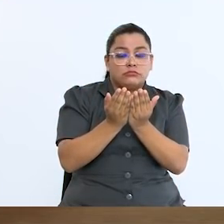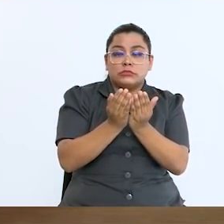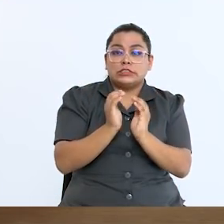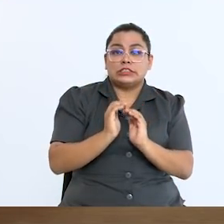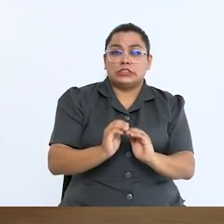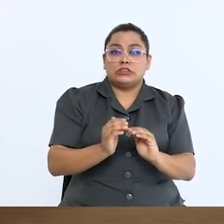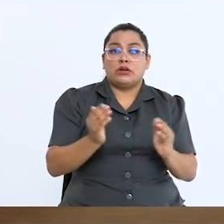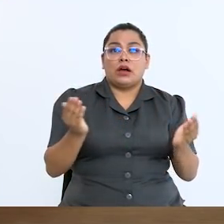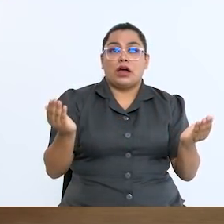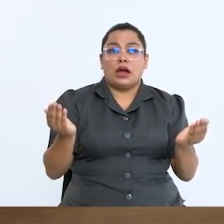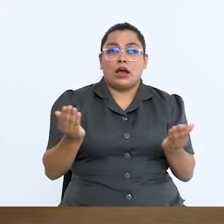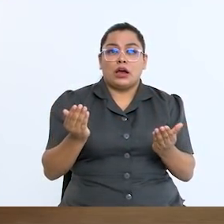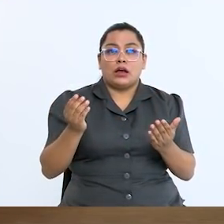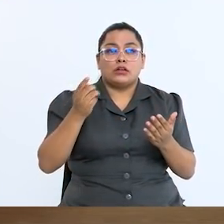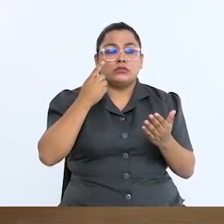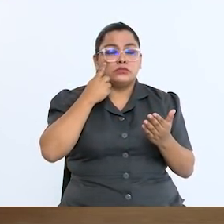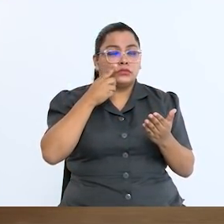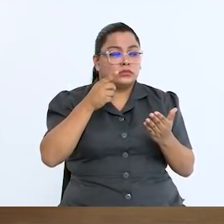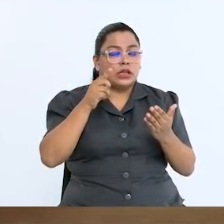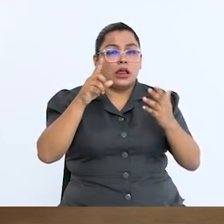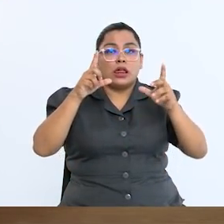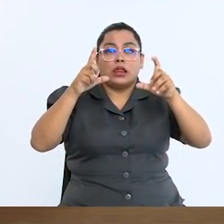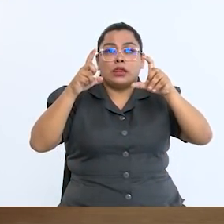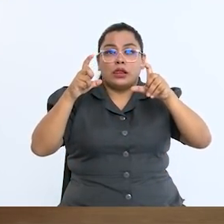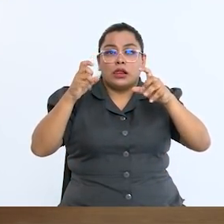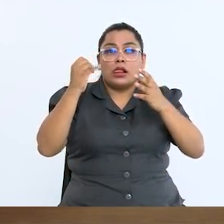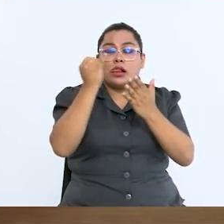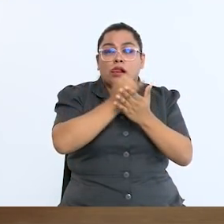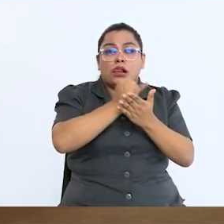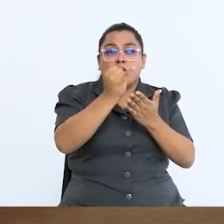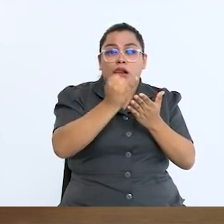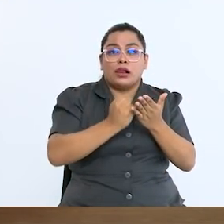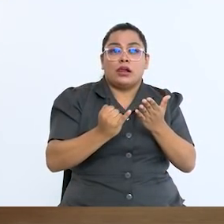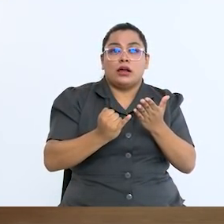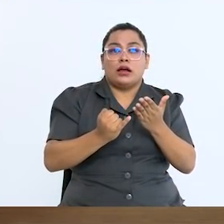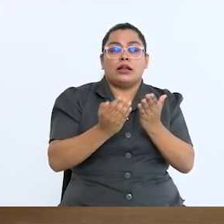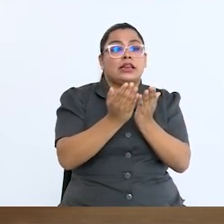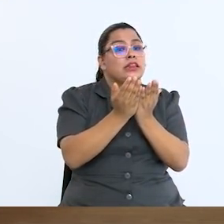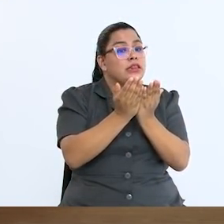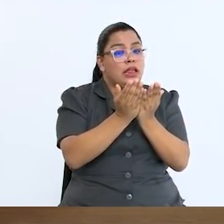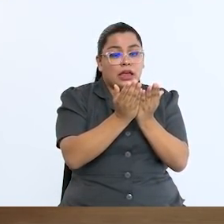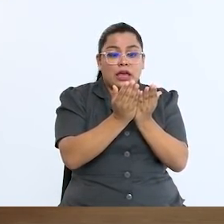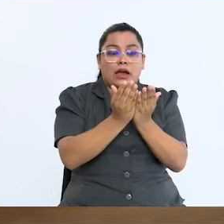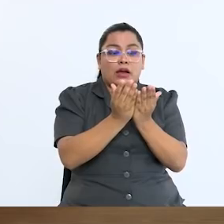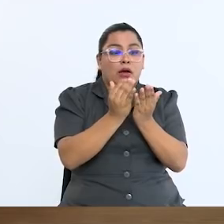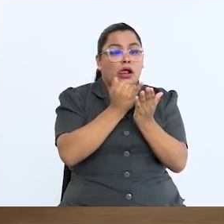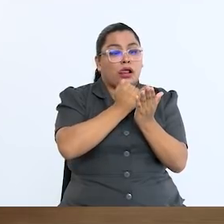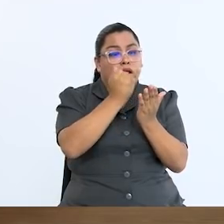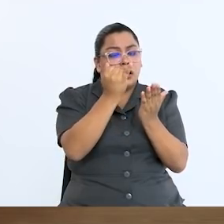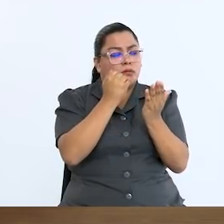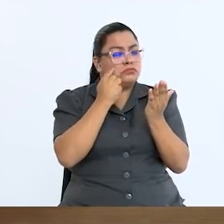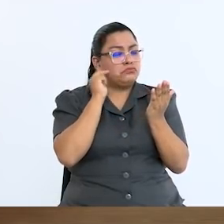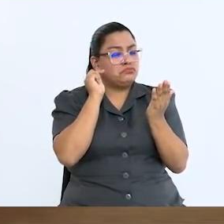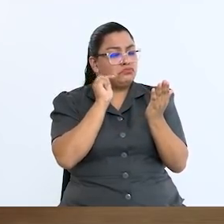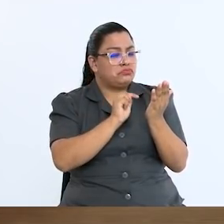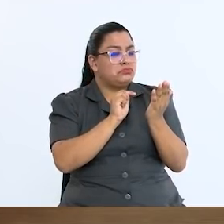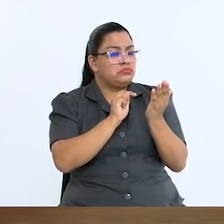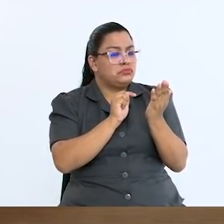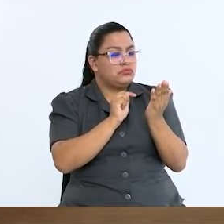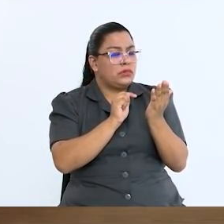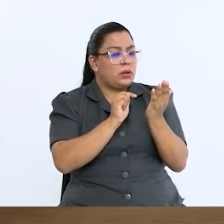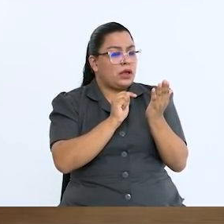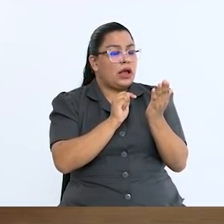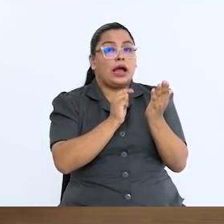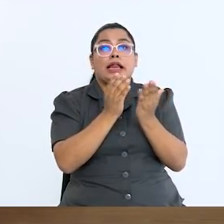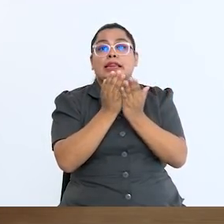que los niños hacen es lectura logográfica o pictográfica. ¿Qué quiere decir? Que los niños leen las imágenes y a eso se le